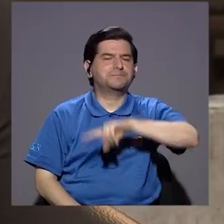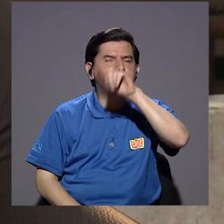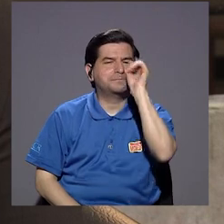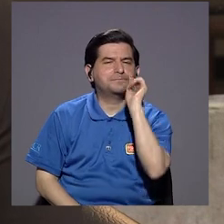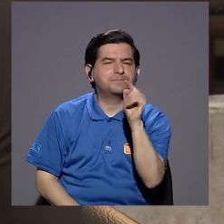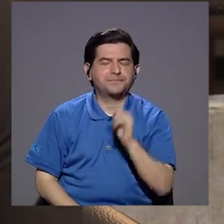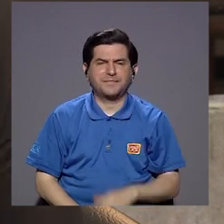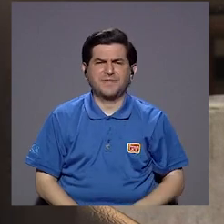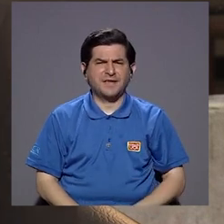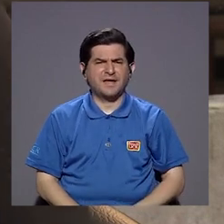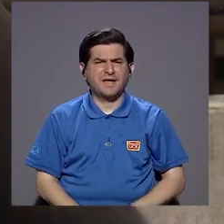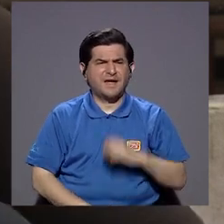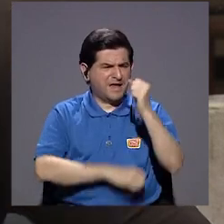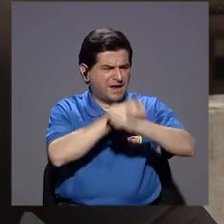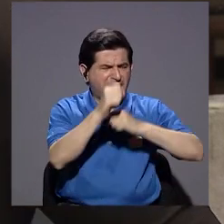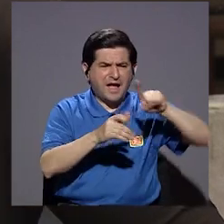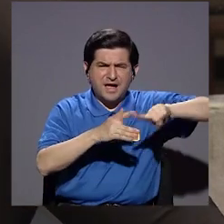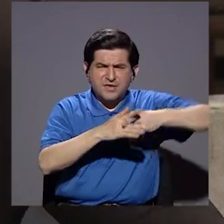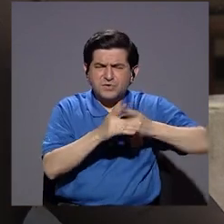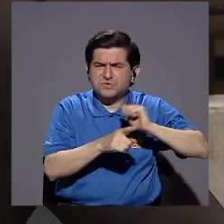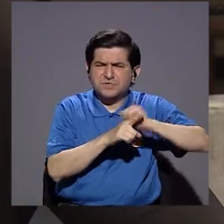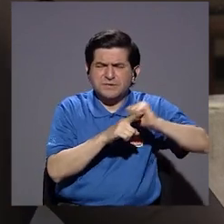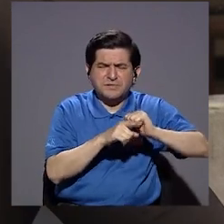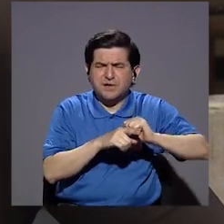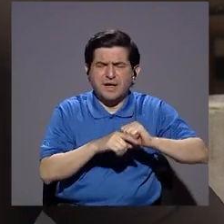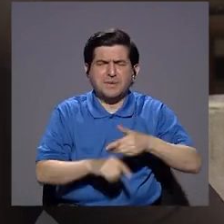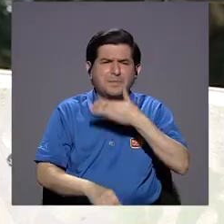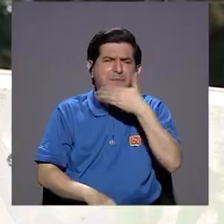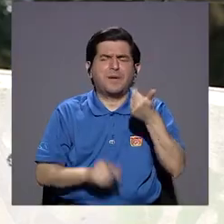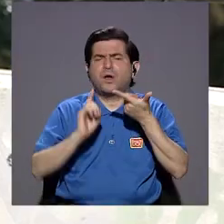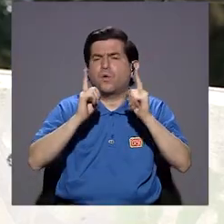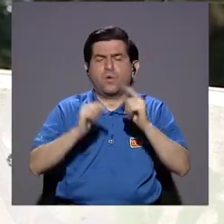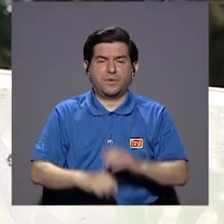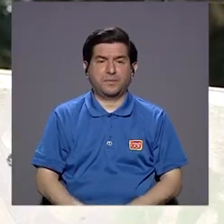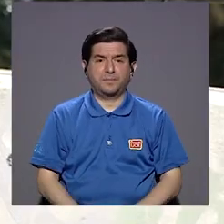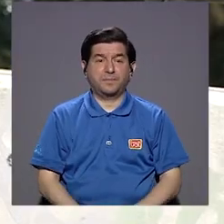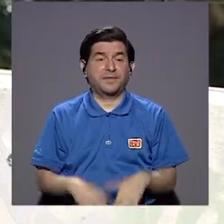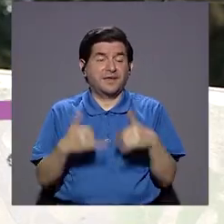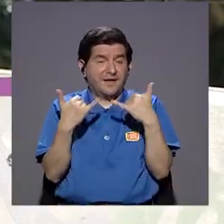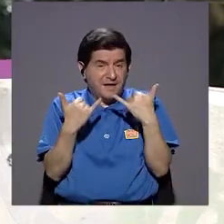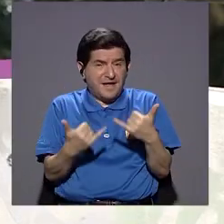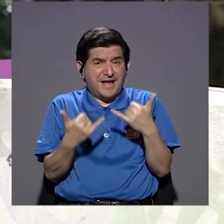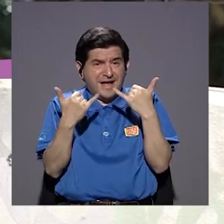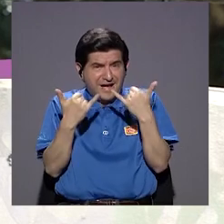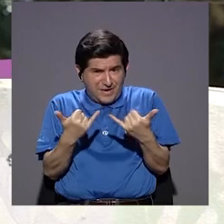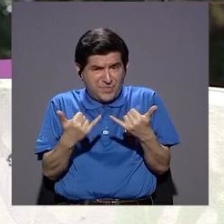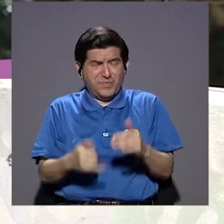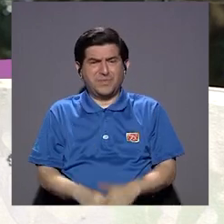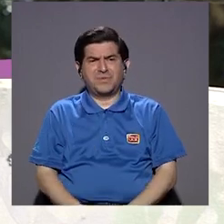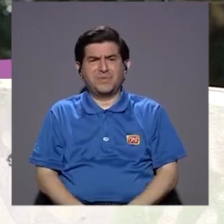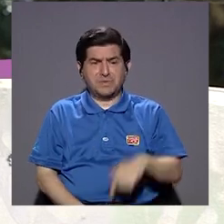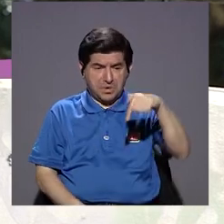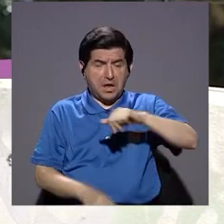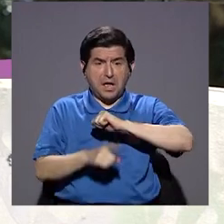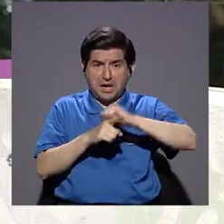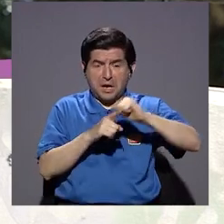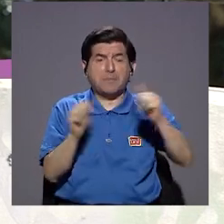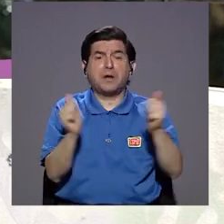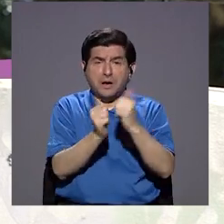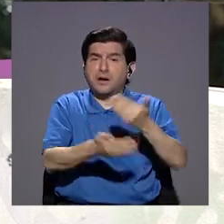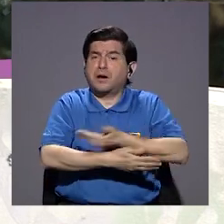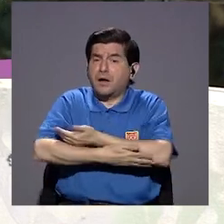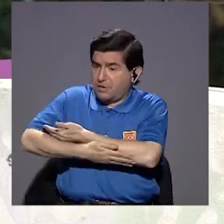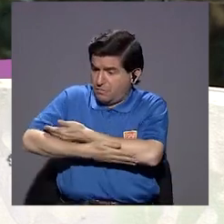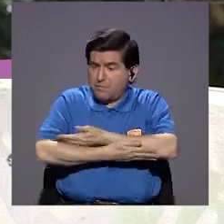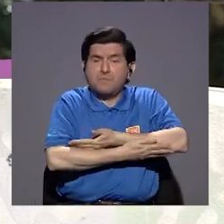Vivian, ¿a qué edad es lo recomendable para iniciar la práctica? Bueno, pues ahora aquí se practica hasta